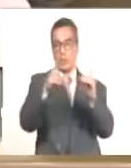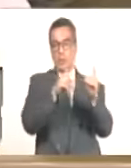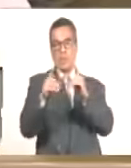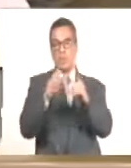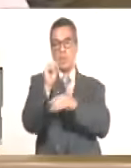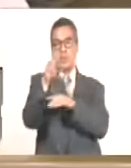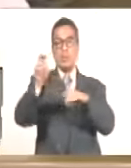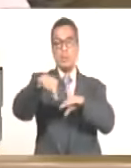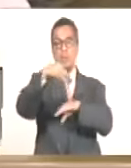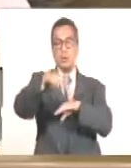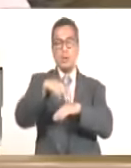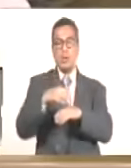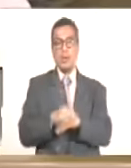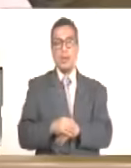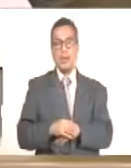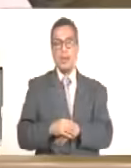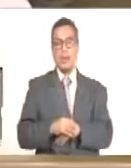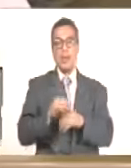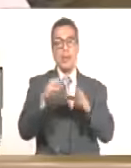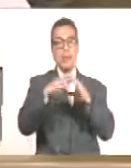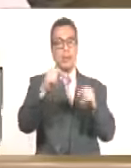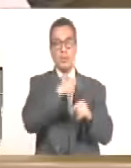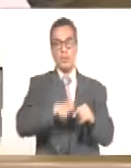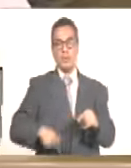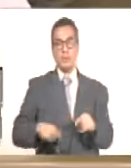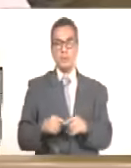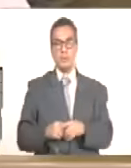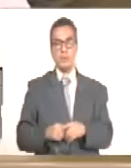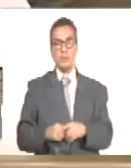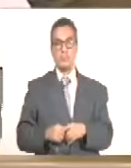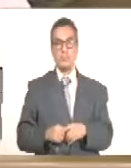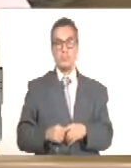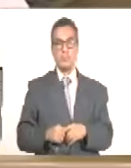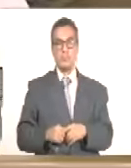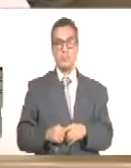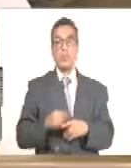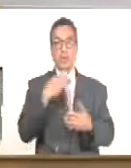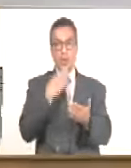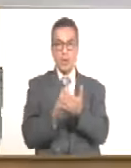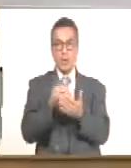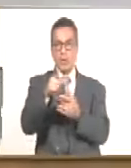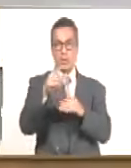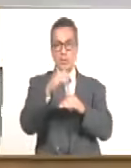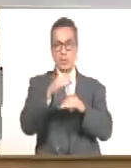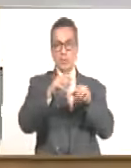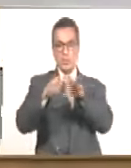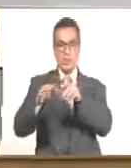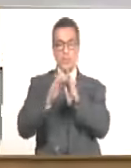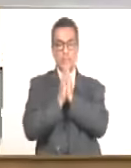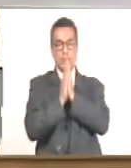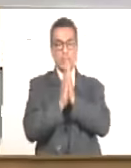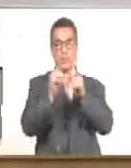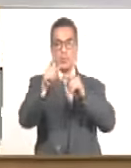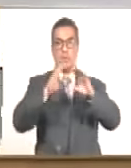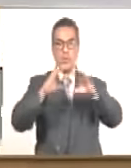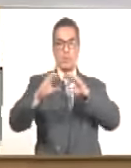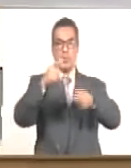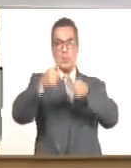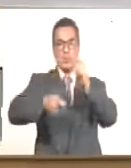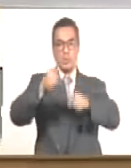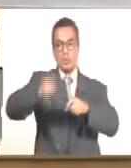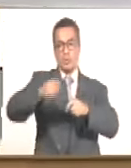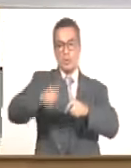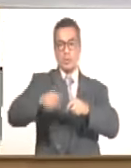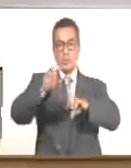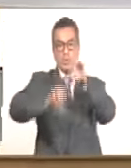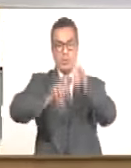de Debates de la Asamblea Nacional. Es todo, ciudadano presidente. Gracias, secretaria. Por favor, remítalo a la consultoría jurídica para la